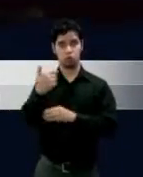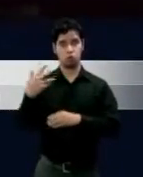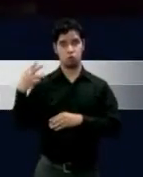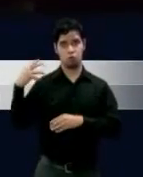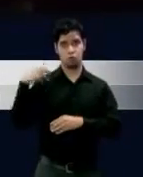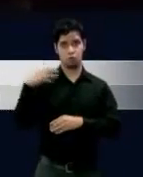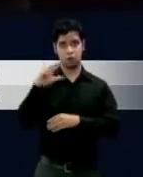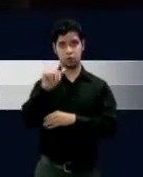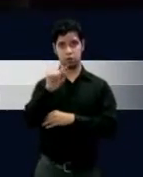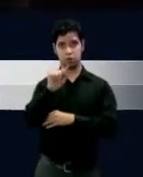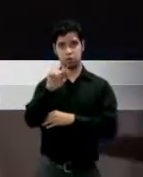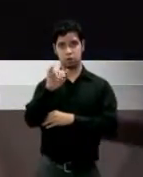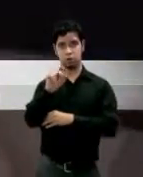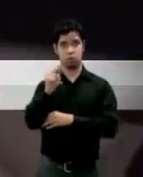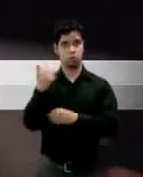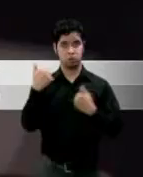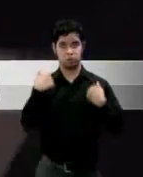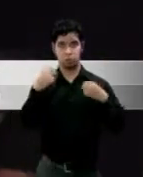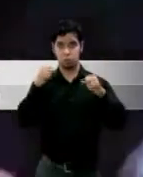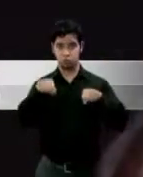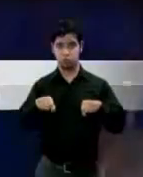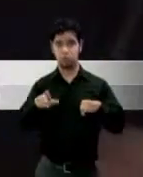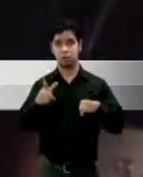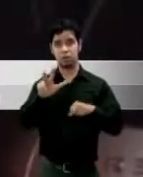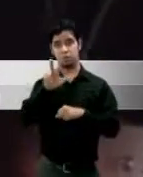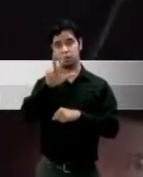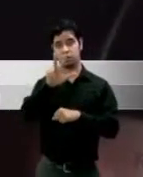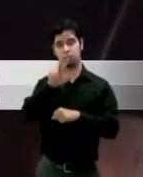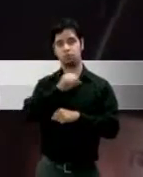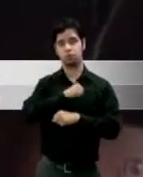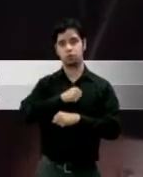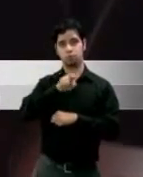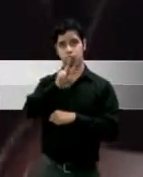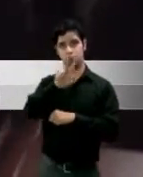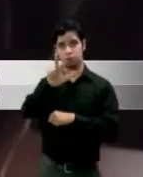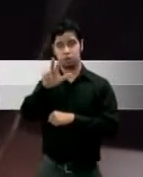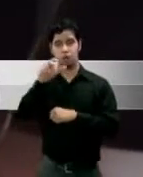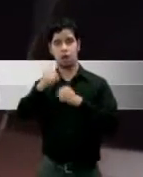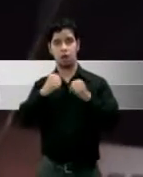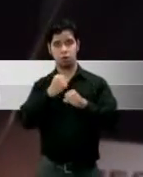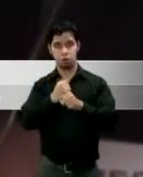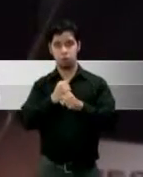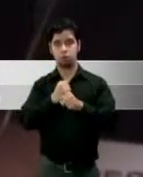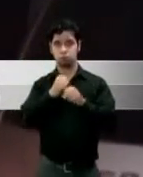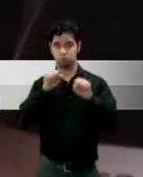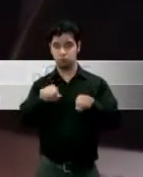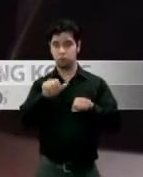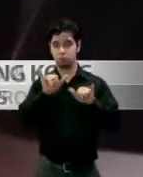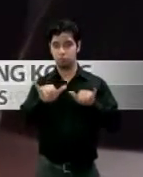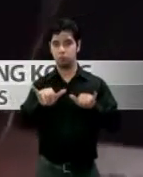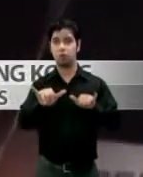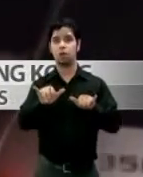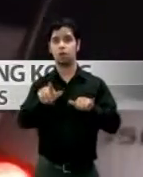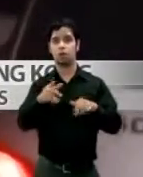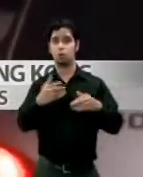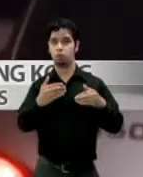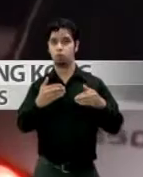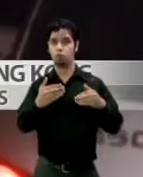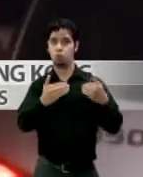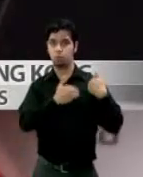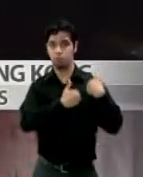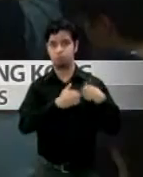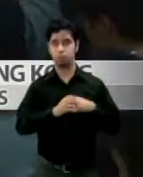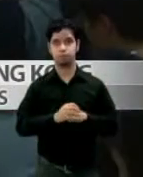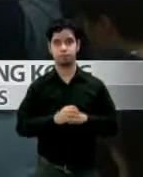oficiales. Cettino enfrenta una posible condena de 23 años de ser encontrado culpable. En Hong